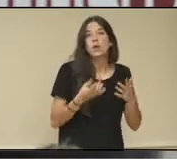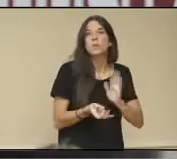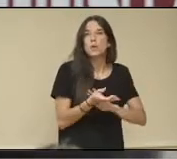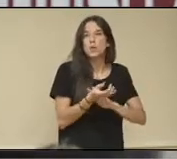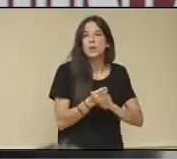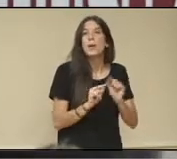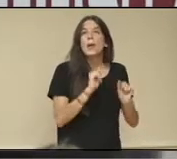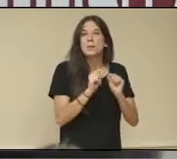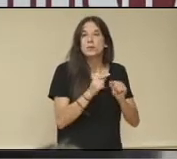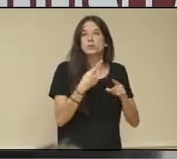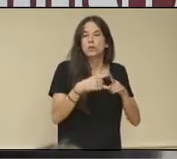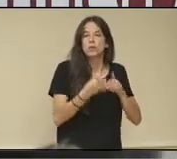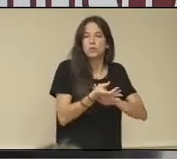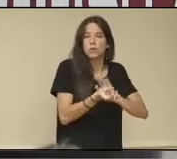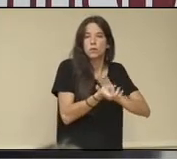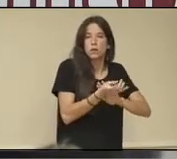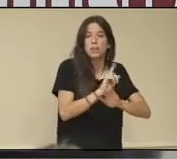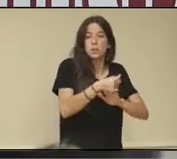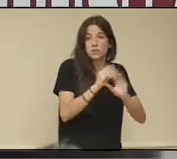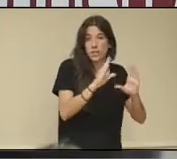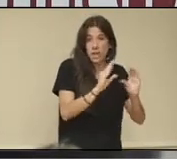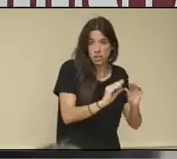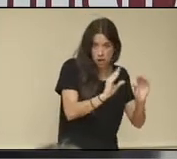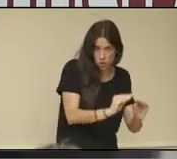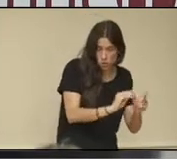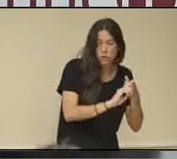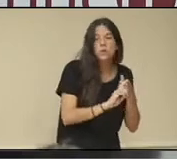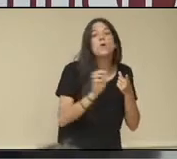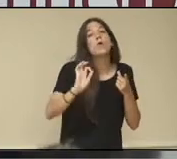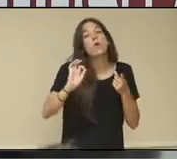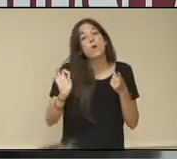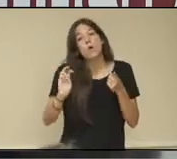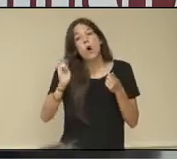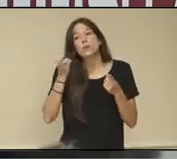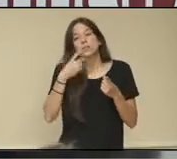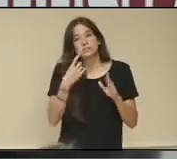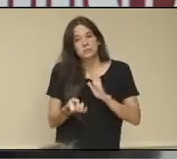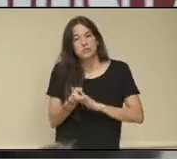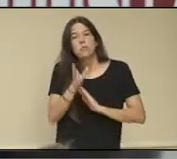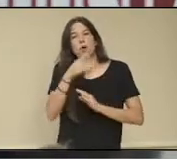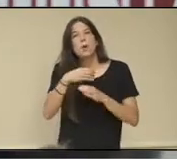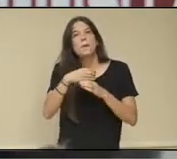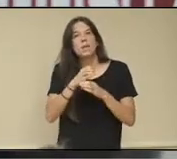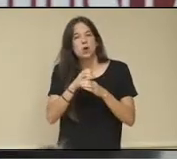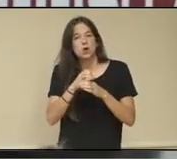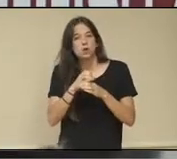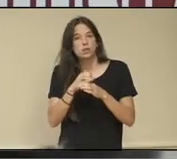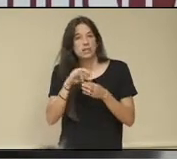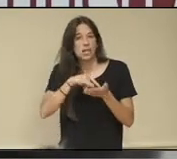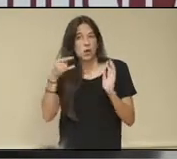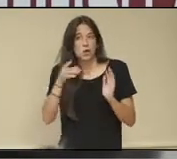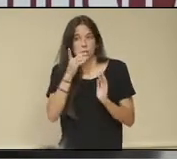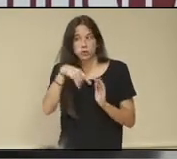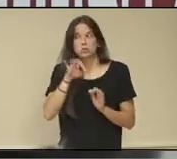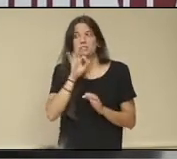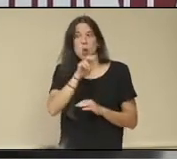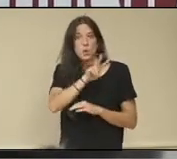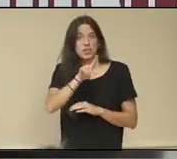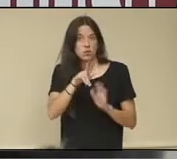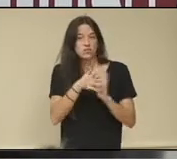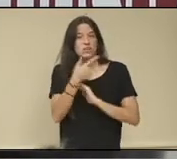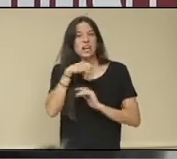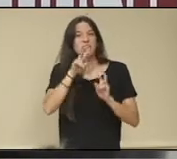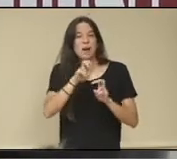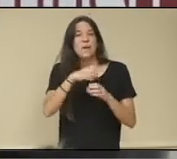de virus e inactivarlo. Otras son producto de la biotecnología, porque estamos en el siglo XXI y la biotecnología nos